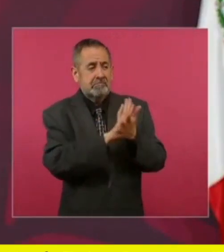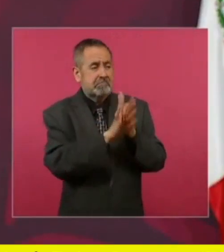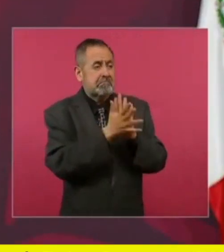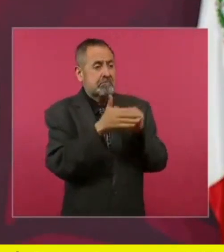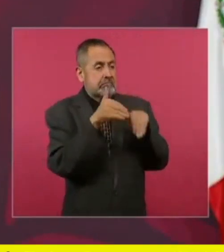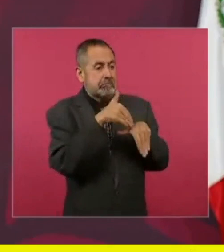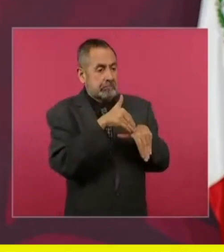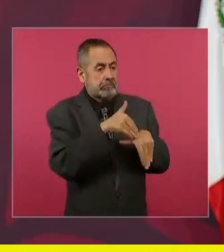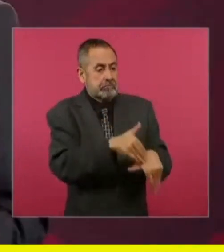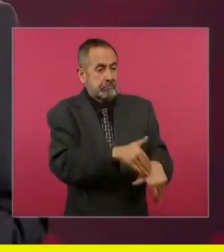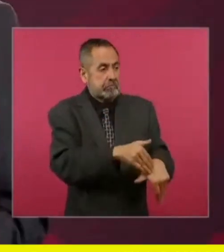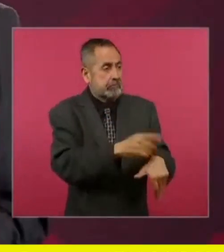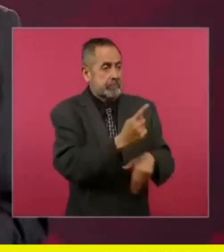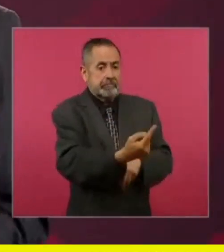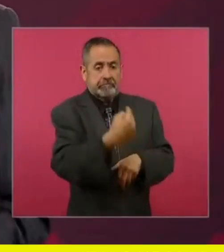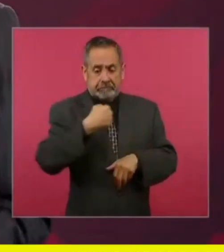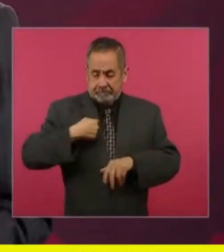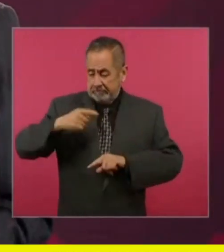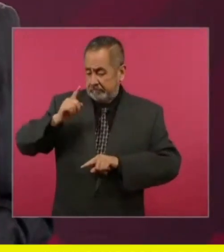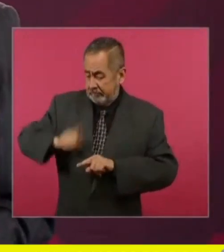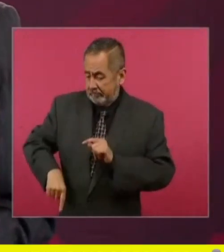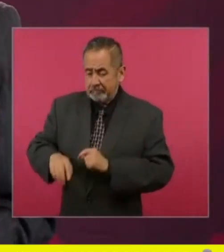a una maniobra